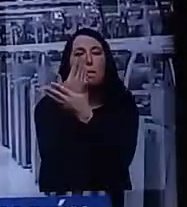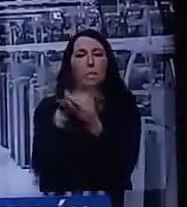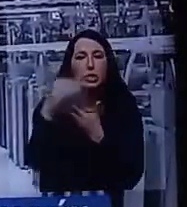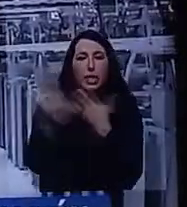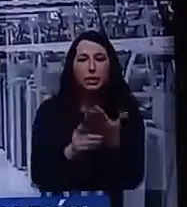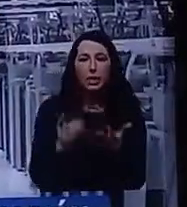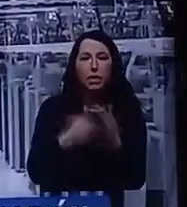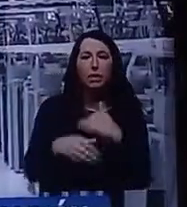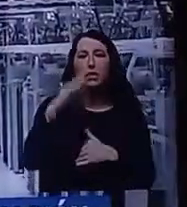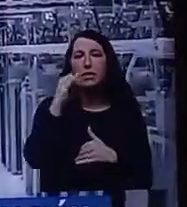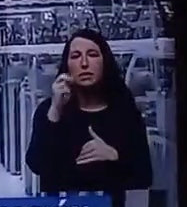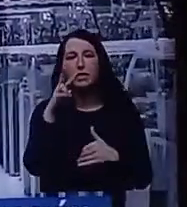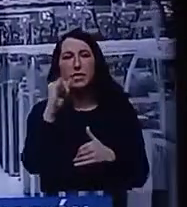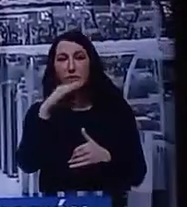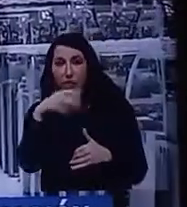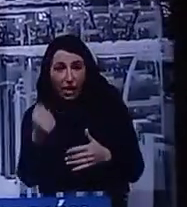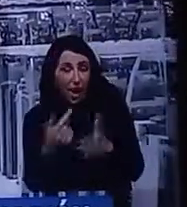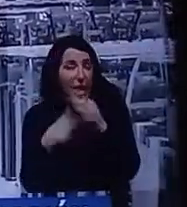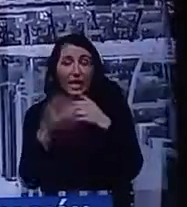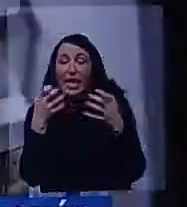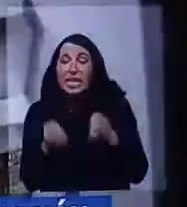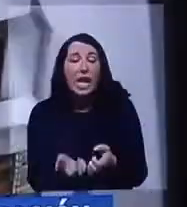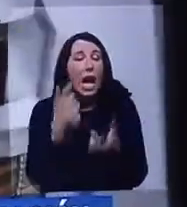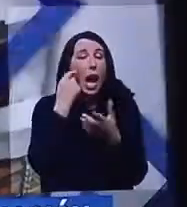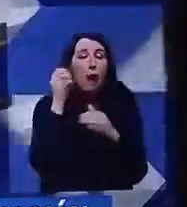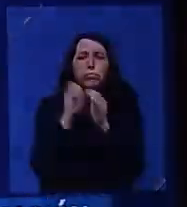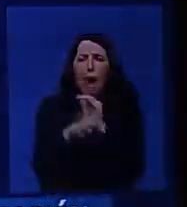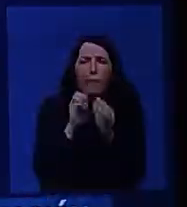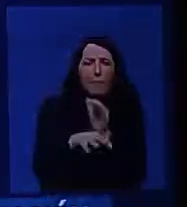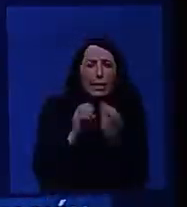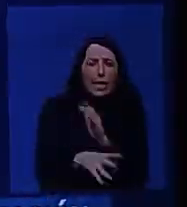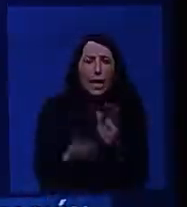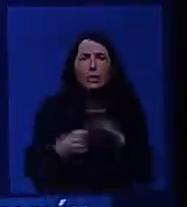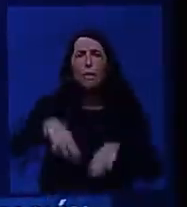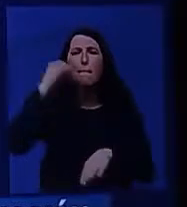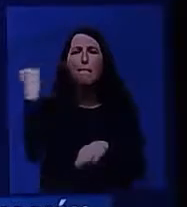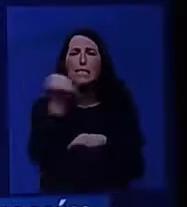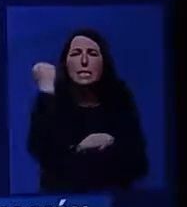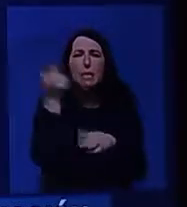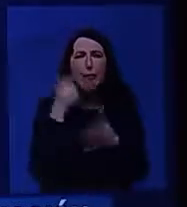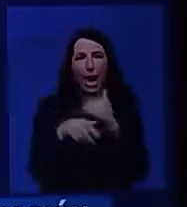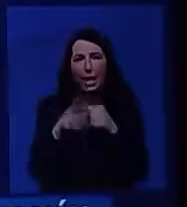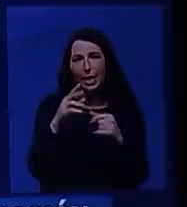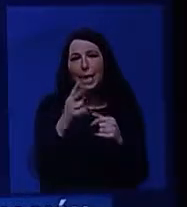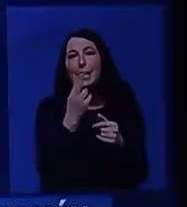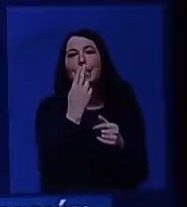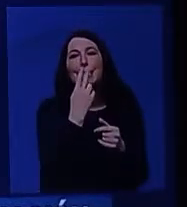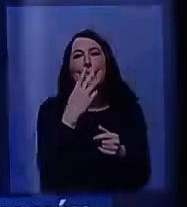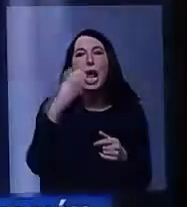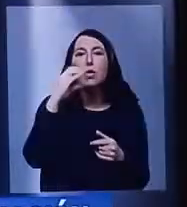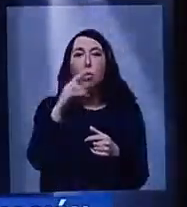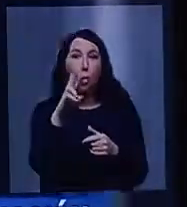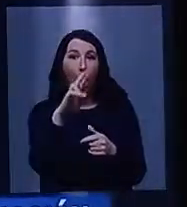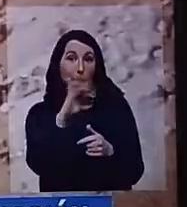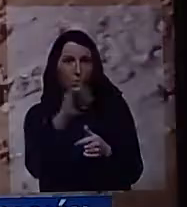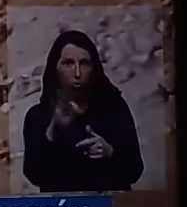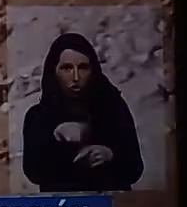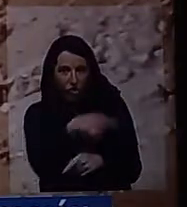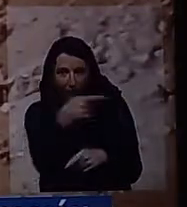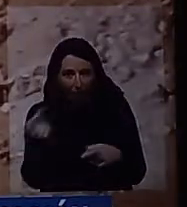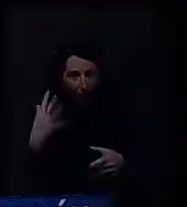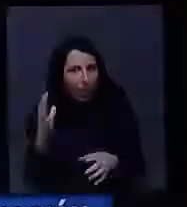con el que Microsoft quería alcanzar el diseño de un medio de almacenamiento compuesto principalmente de cristal de cuarzo. Esta semana finalmente lo logró.